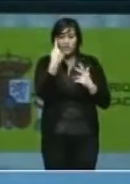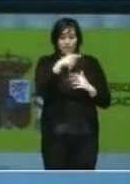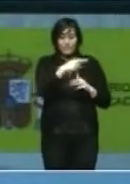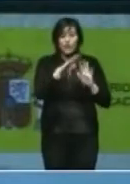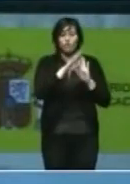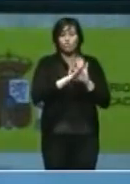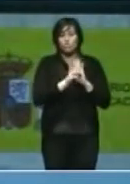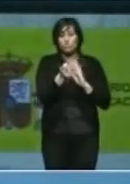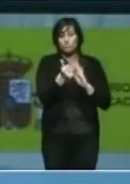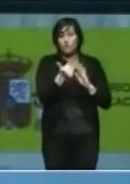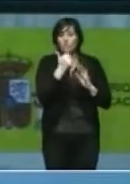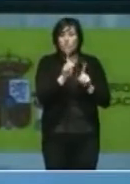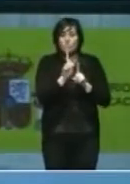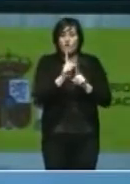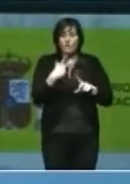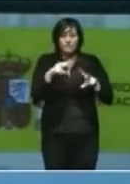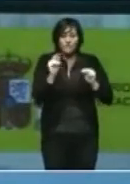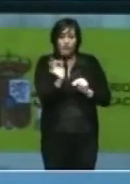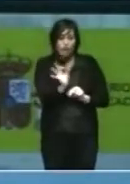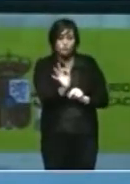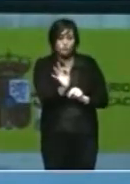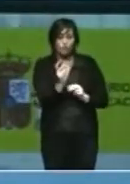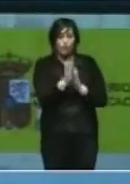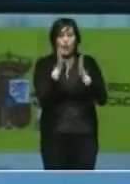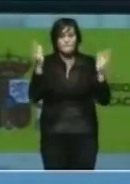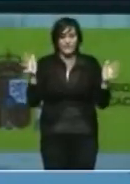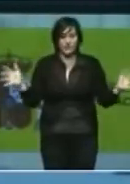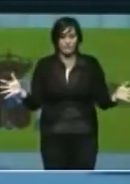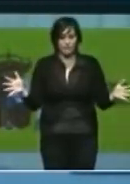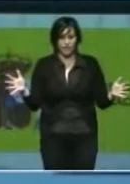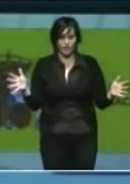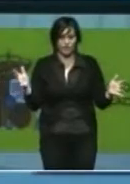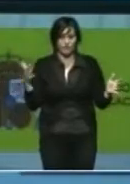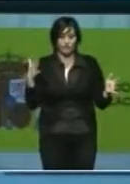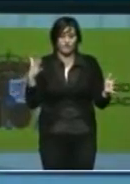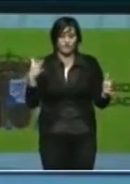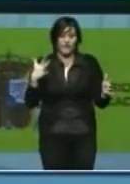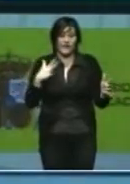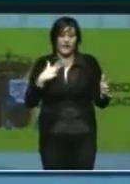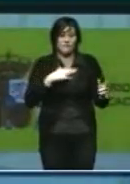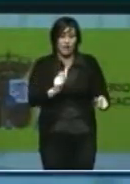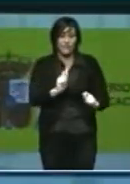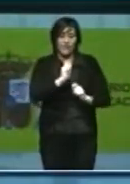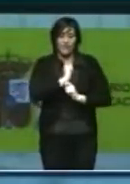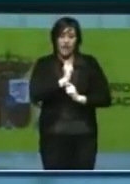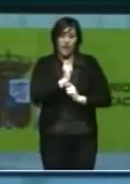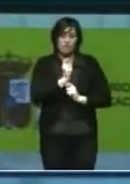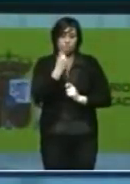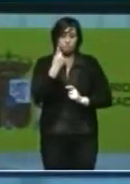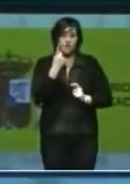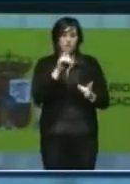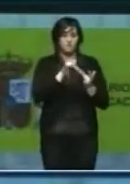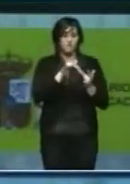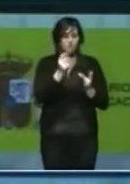un tanto inacabada o ampliable del mismo que pudiera, digamos, incluso soportar una intervención